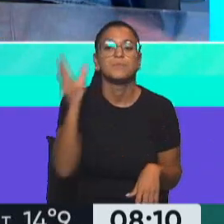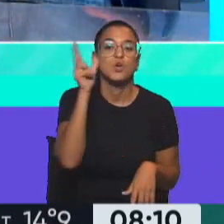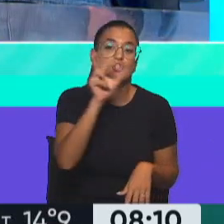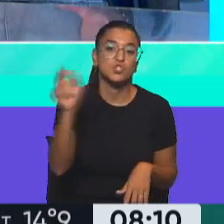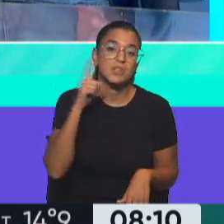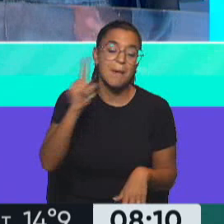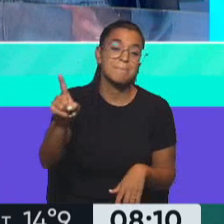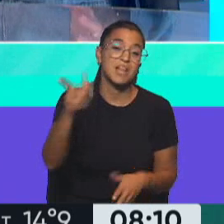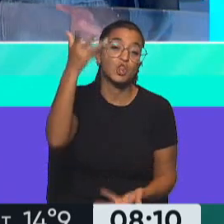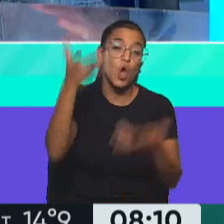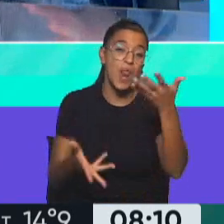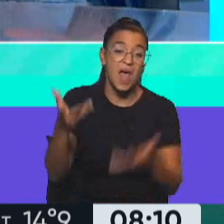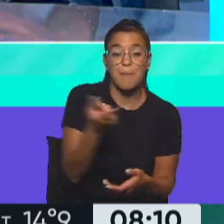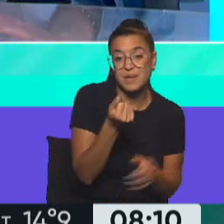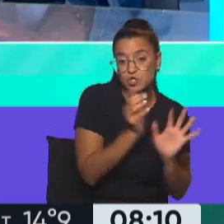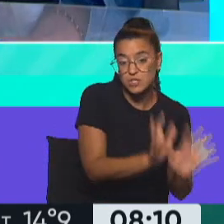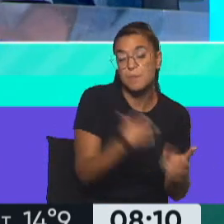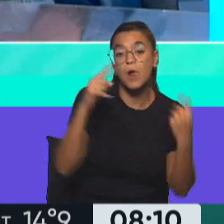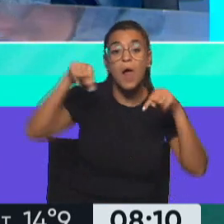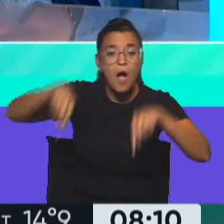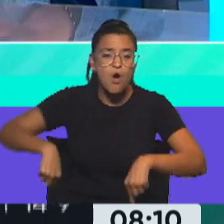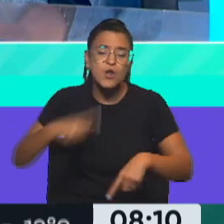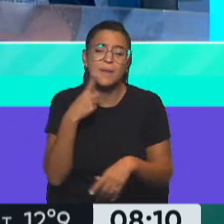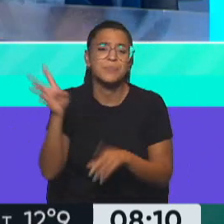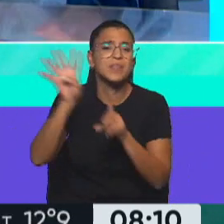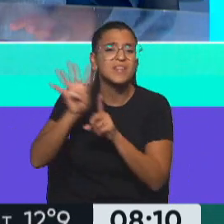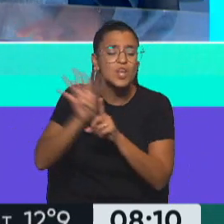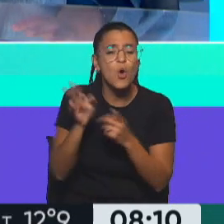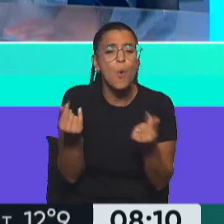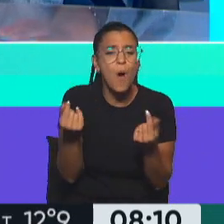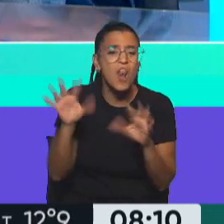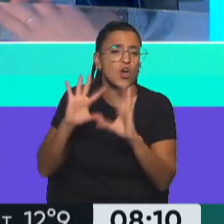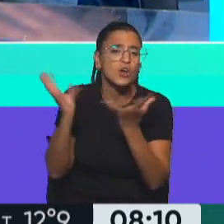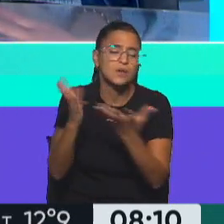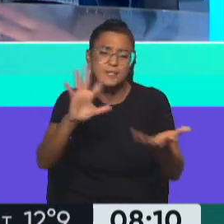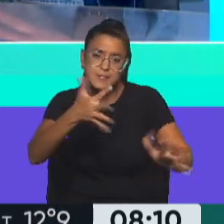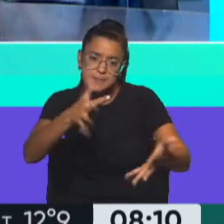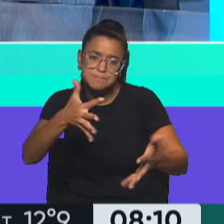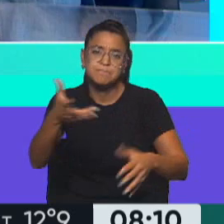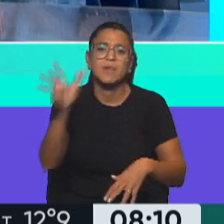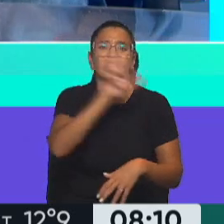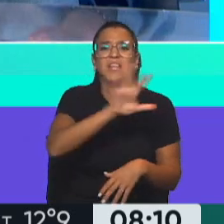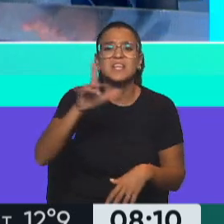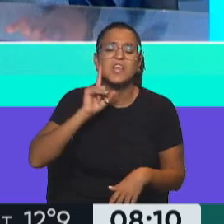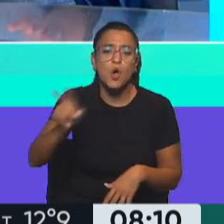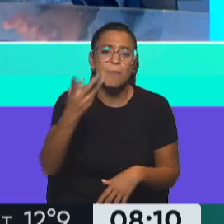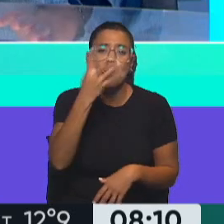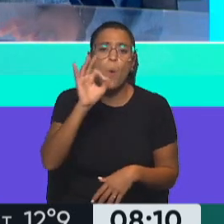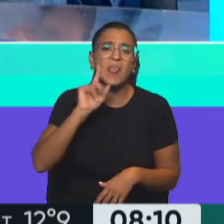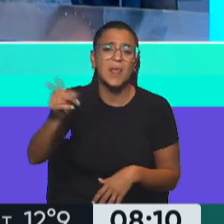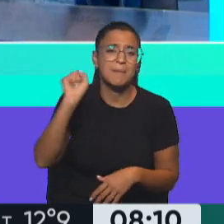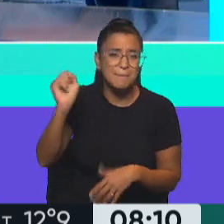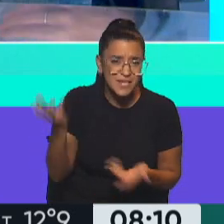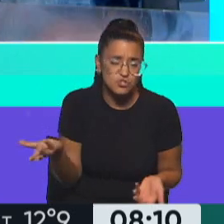800.000 toneladas con ese precio. Ahora estamos hablando de un trigo que está en valor internacional entre los 35.000, 40.000